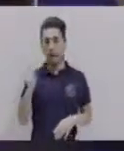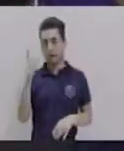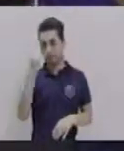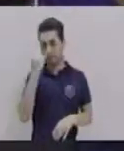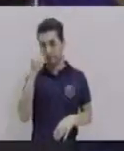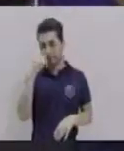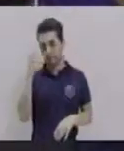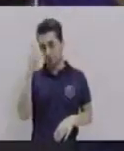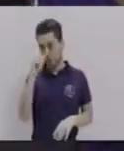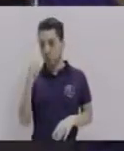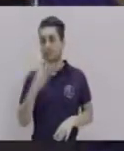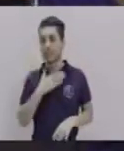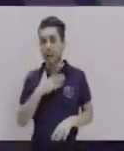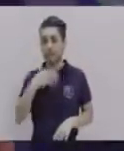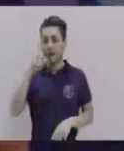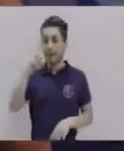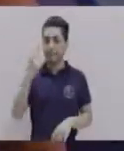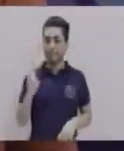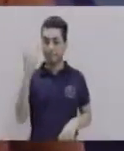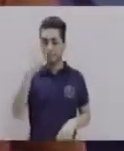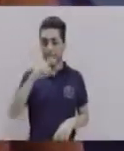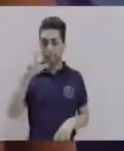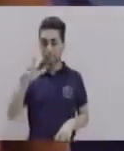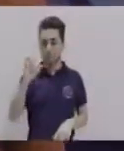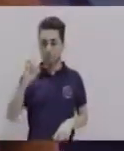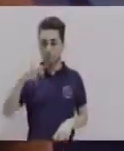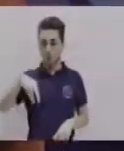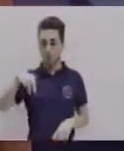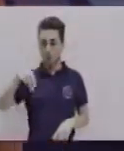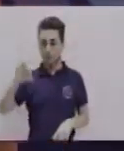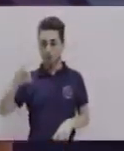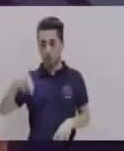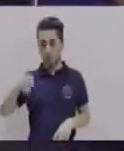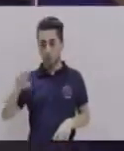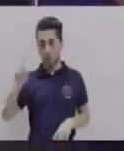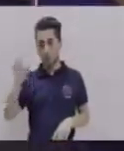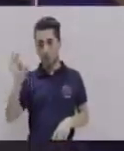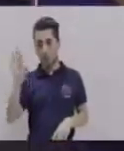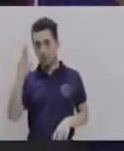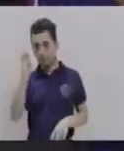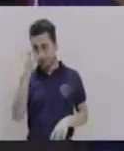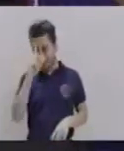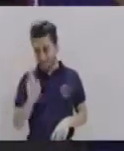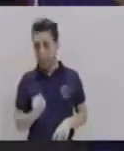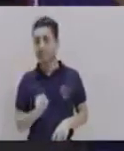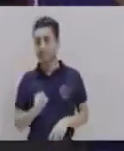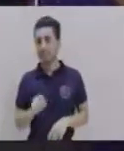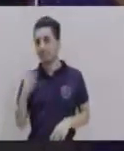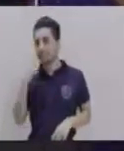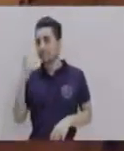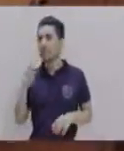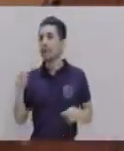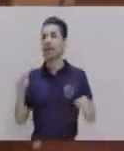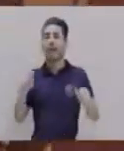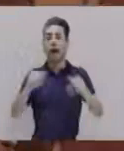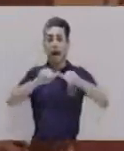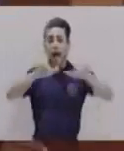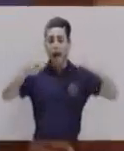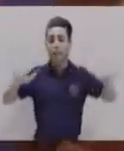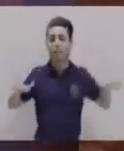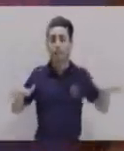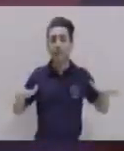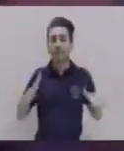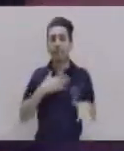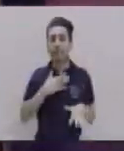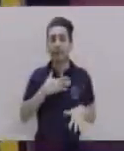los descomponedores. Vamos a ver también un pequeño ecosistema acuático que también